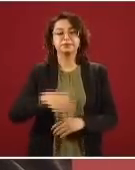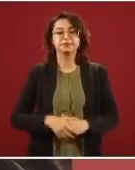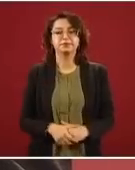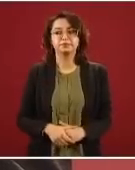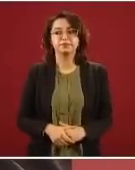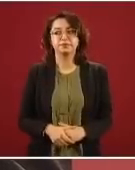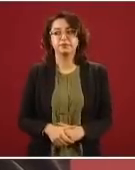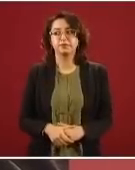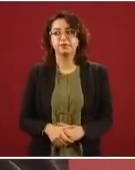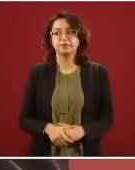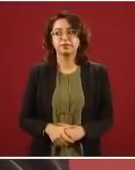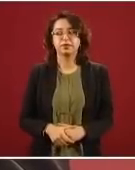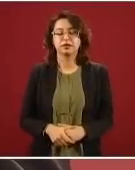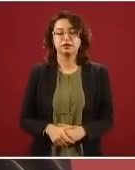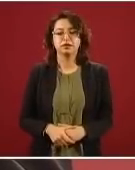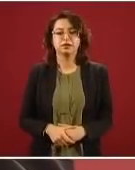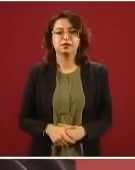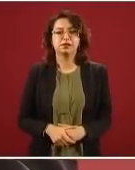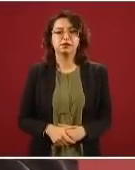Y nos trae